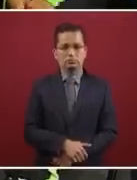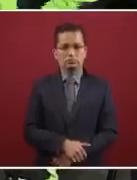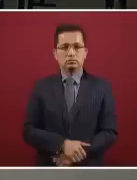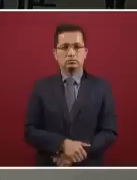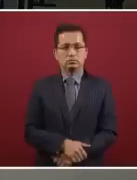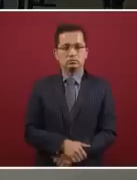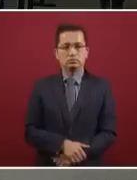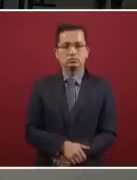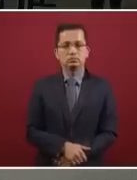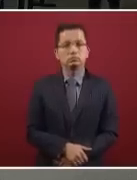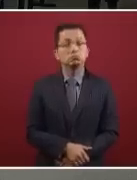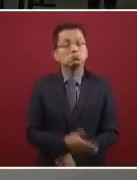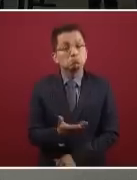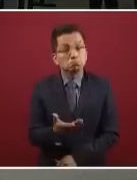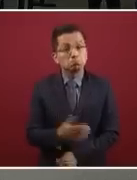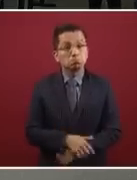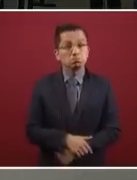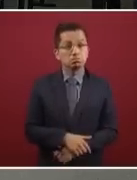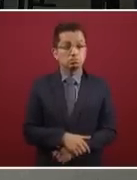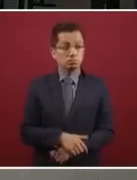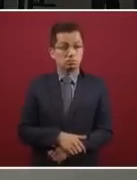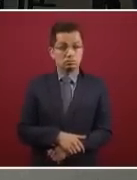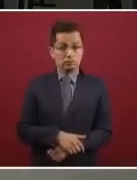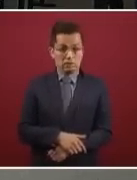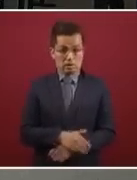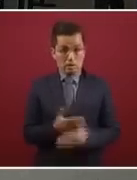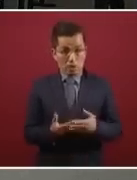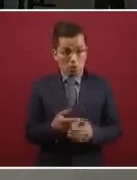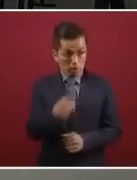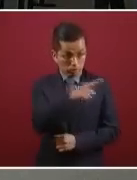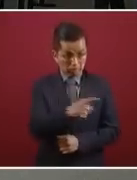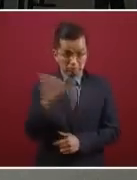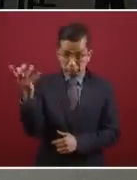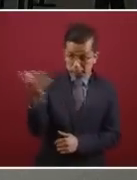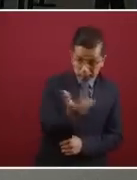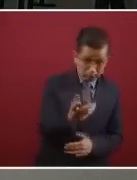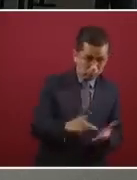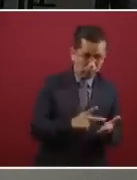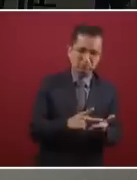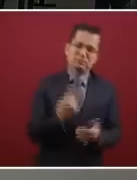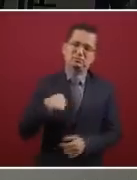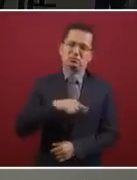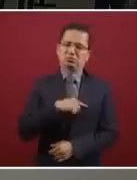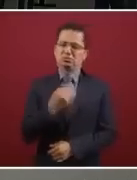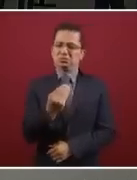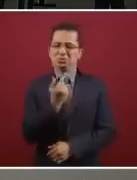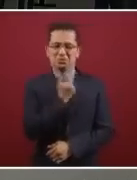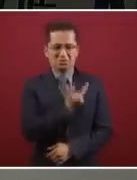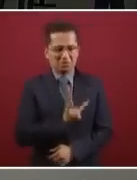Pues nos da mucho gusto que estén de regreso con